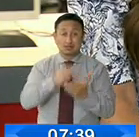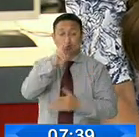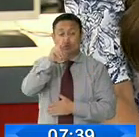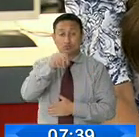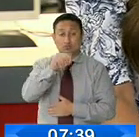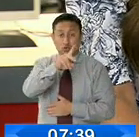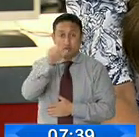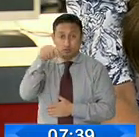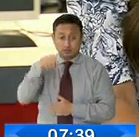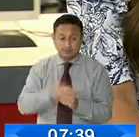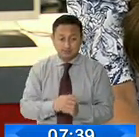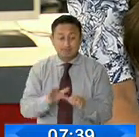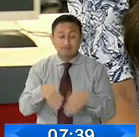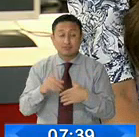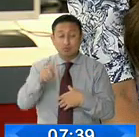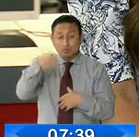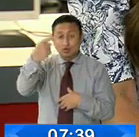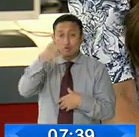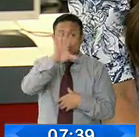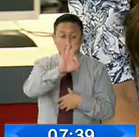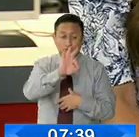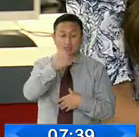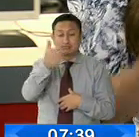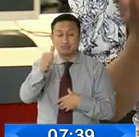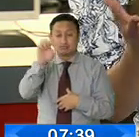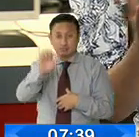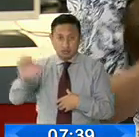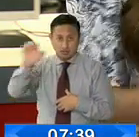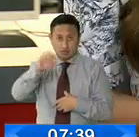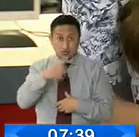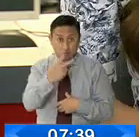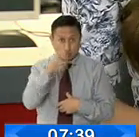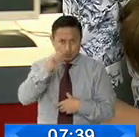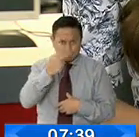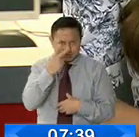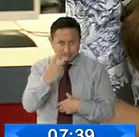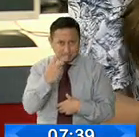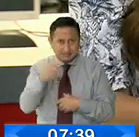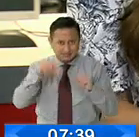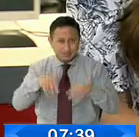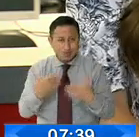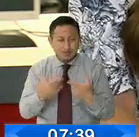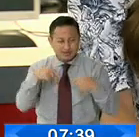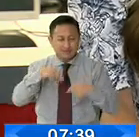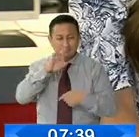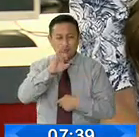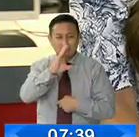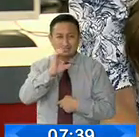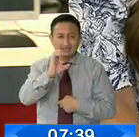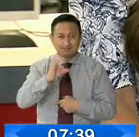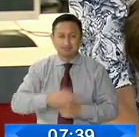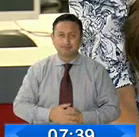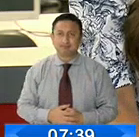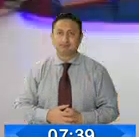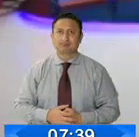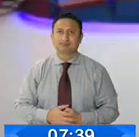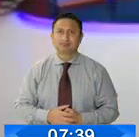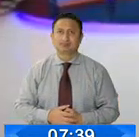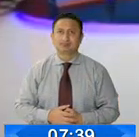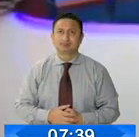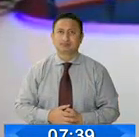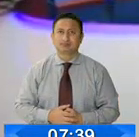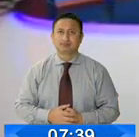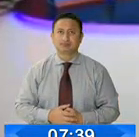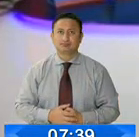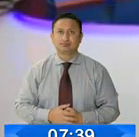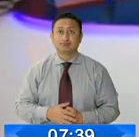2021, que se efectuará los próximos 9 y 10 de enero. Usted podrá seguir esta transmisión a través de la señal de TVC. En